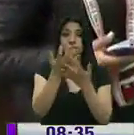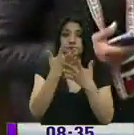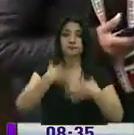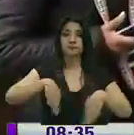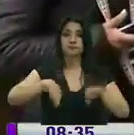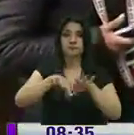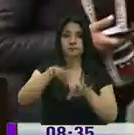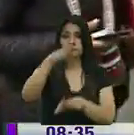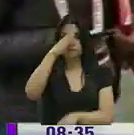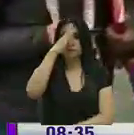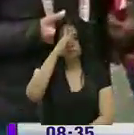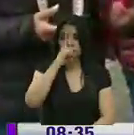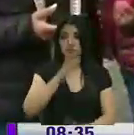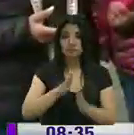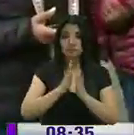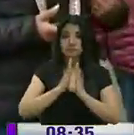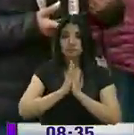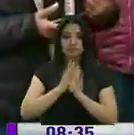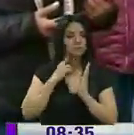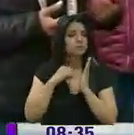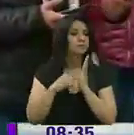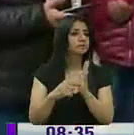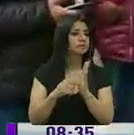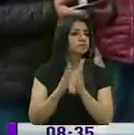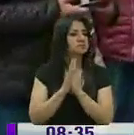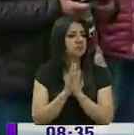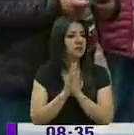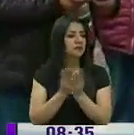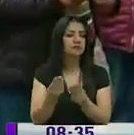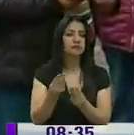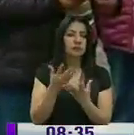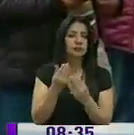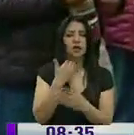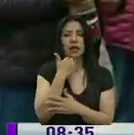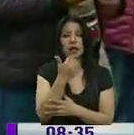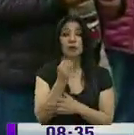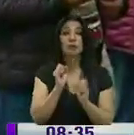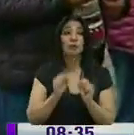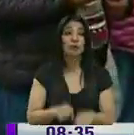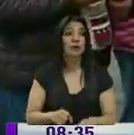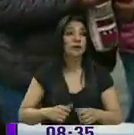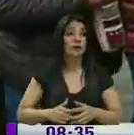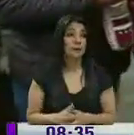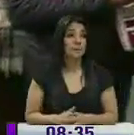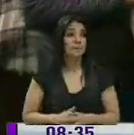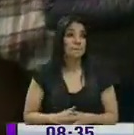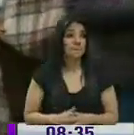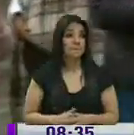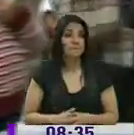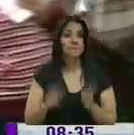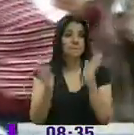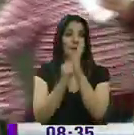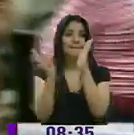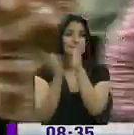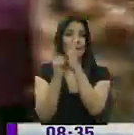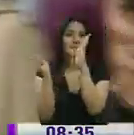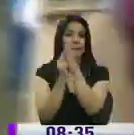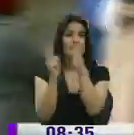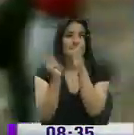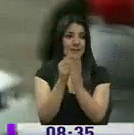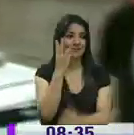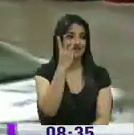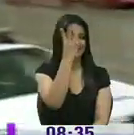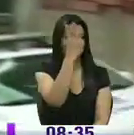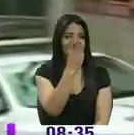saben quienes puedan solicitar por ejemplo todo este tipo de información pueden hacerlo a través de las páginas web el cabildo metropolitano